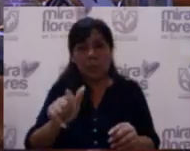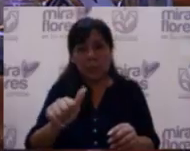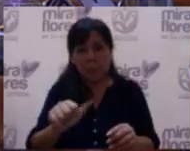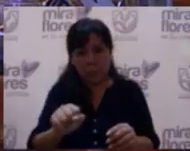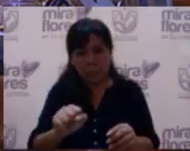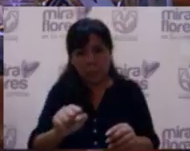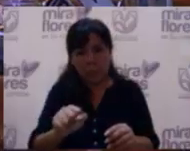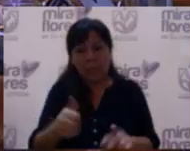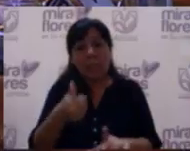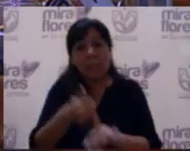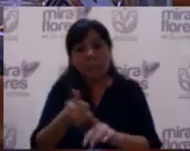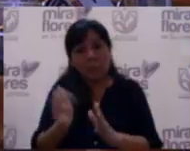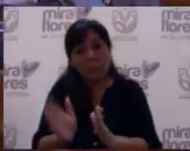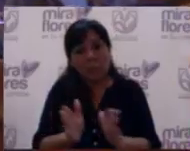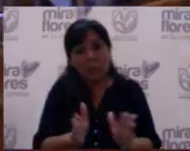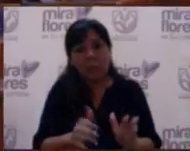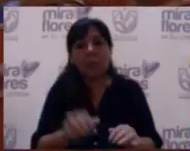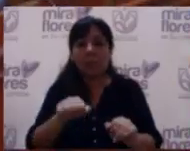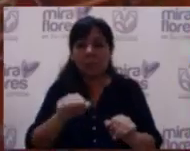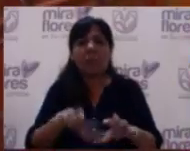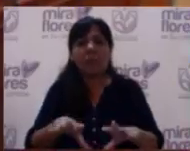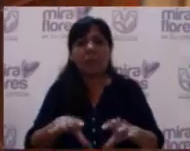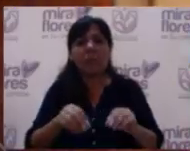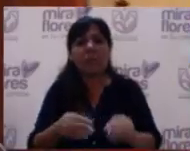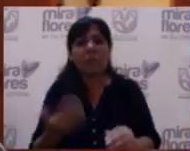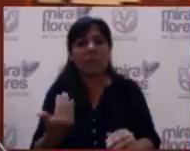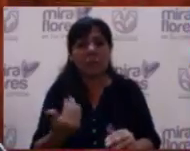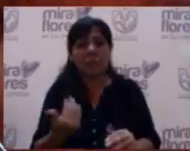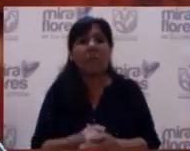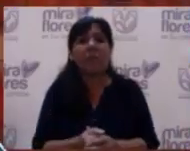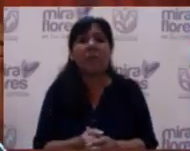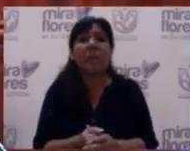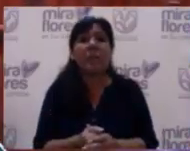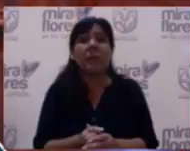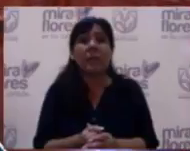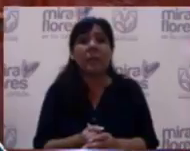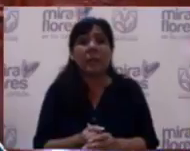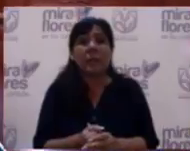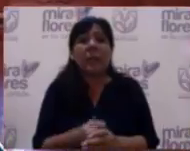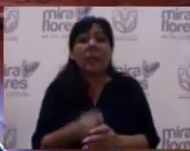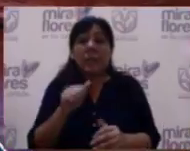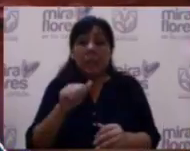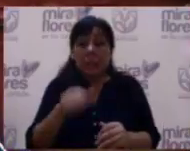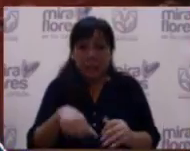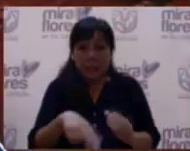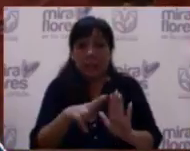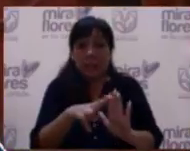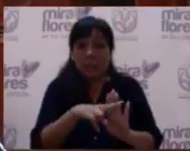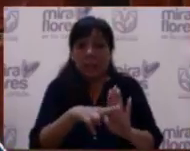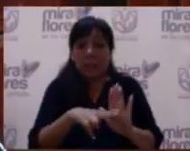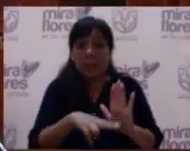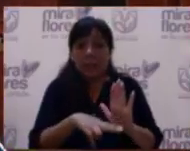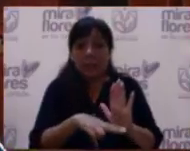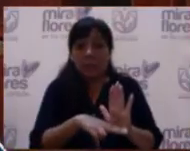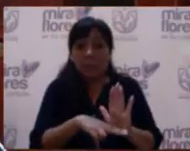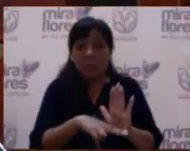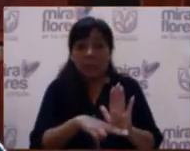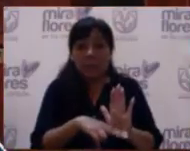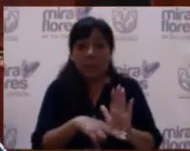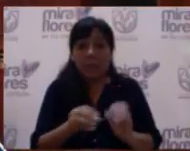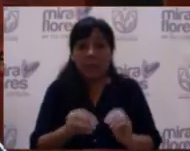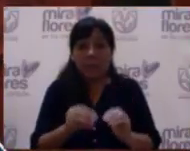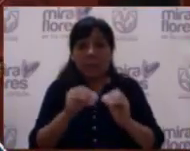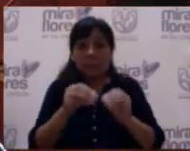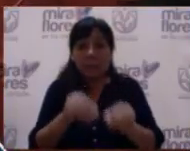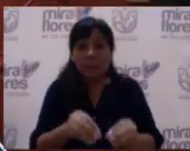y el mismo proceso. Gracias. Más que es una norma que se adecúa a